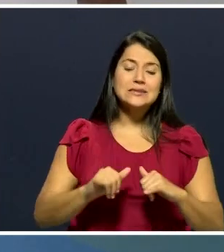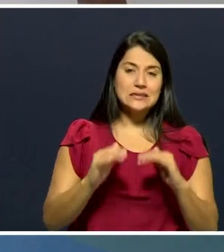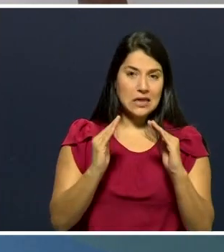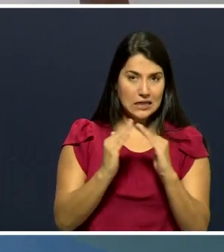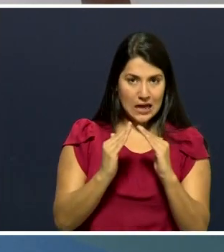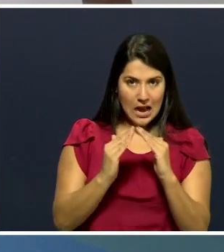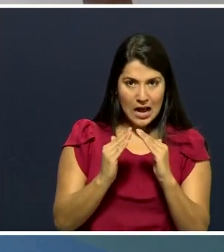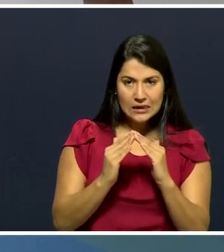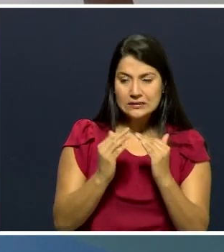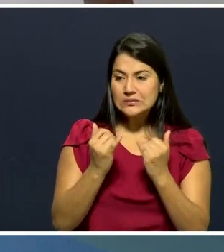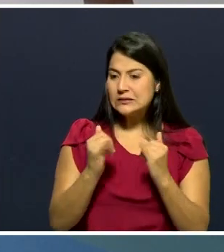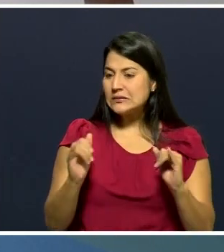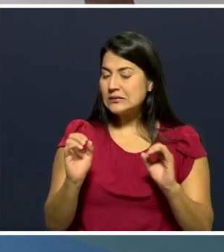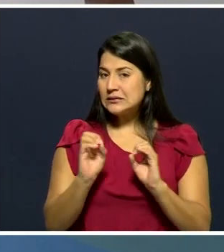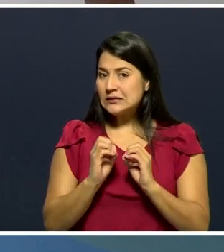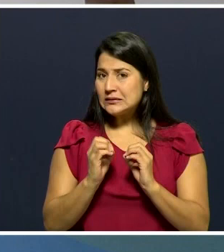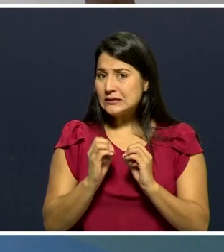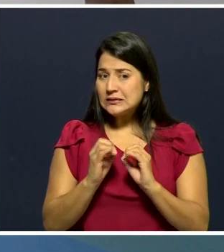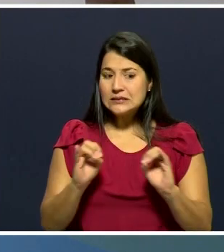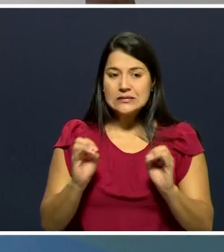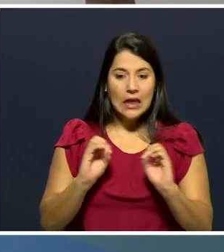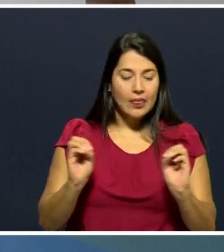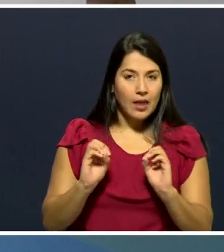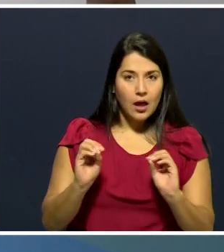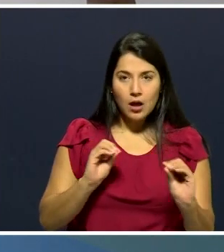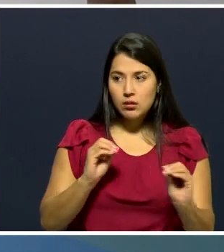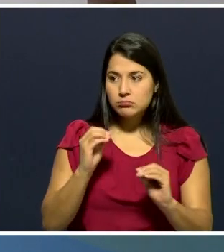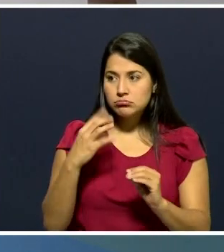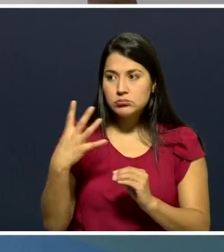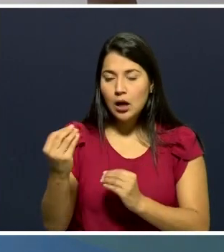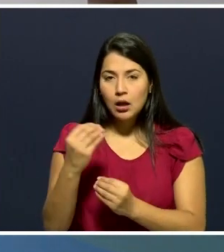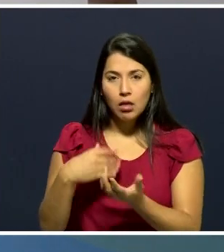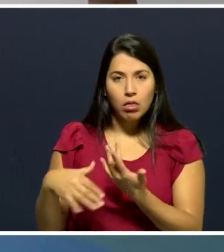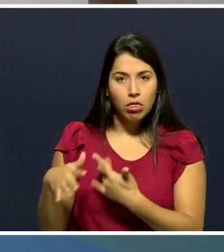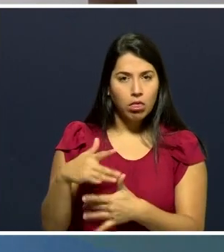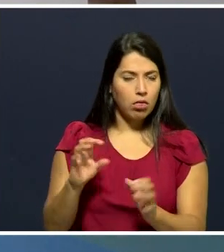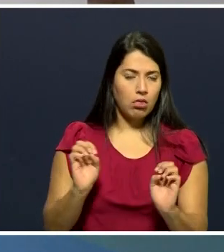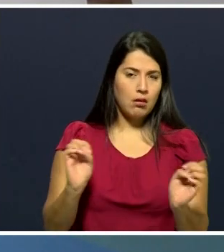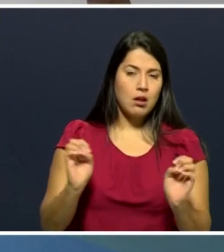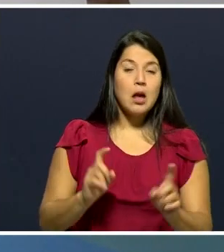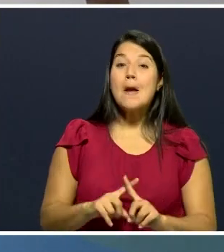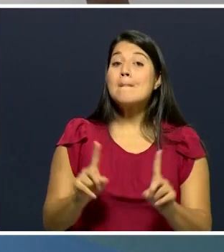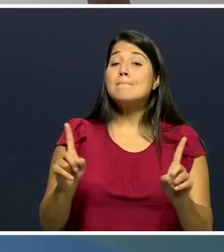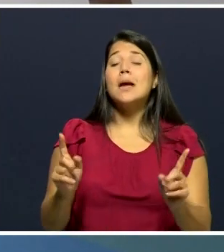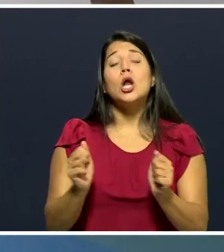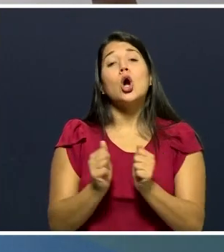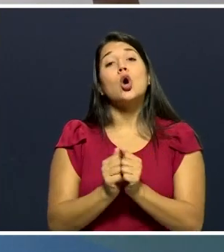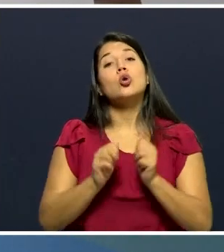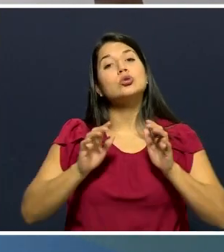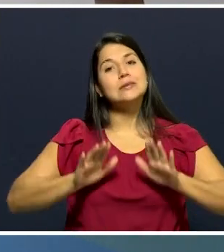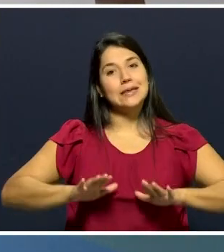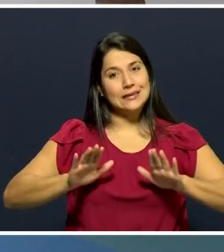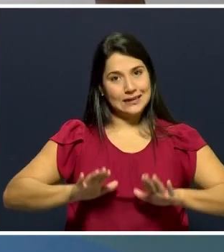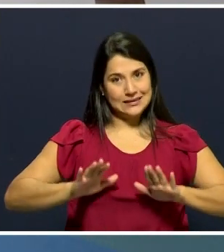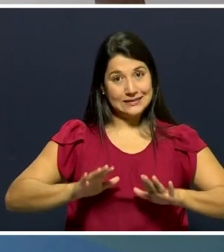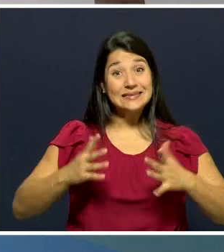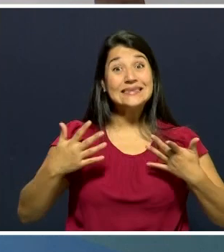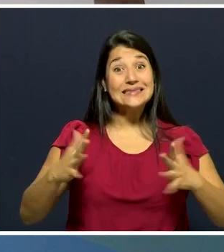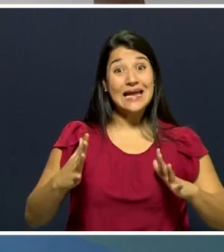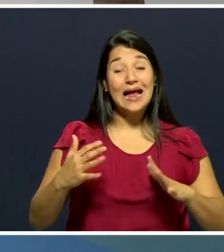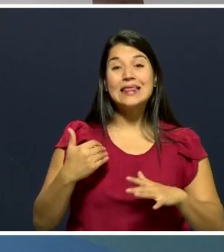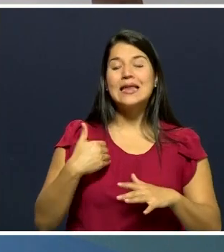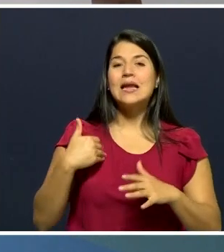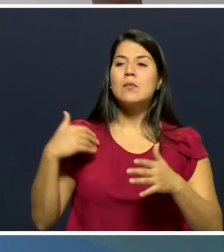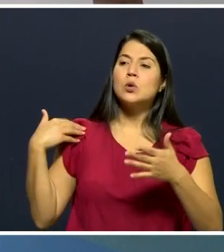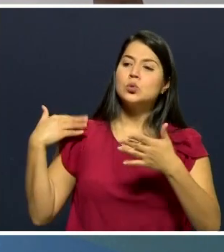recatado, sin movilización social, pero con relativa tranquilidad. Tenemos ya más de 10